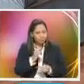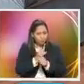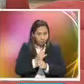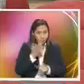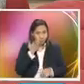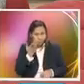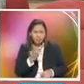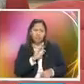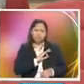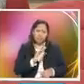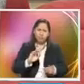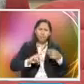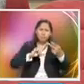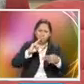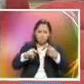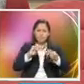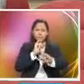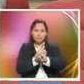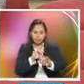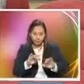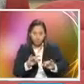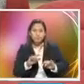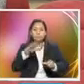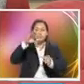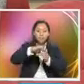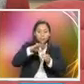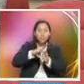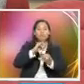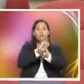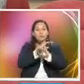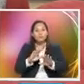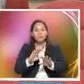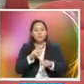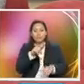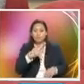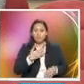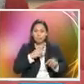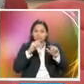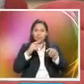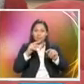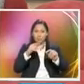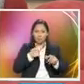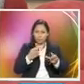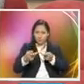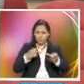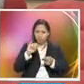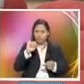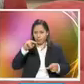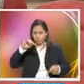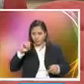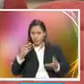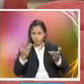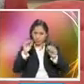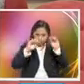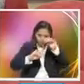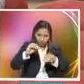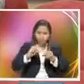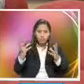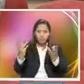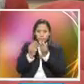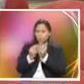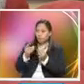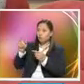particular, podemos ir a la página que es Voto Informado. Es una página que hicimos el Instituto Electoral del Distrito Federal junto